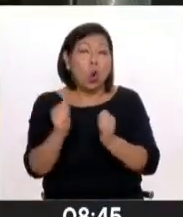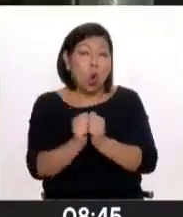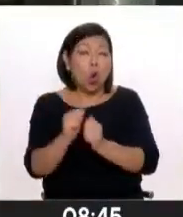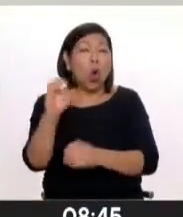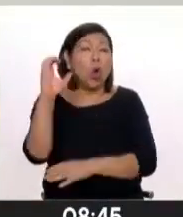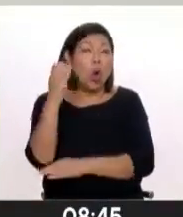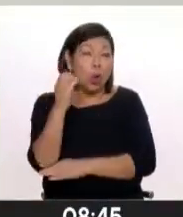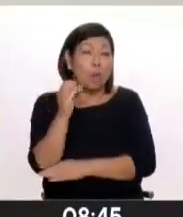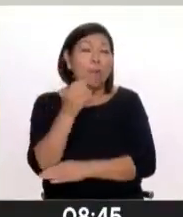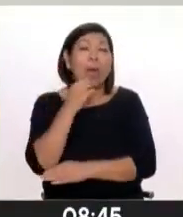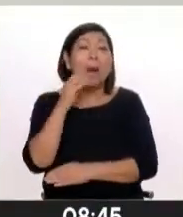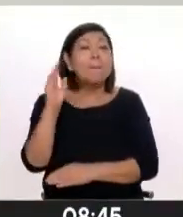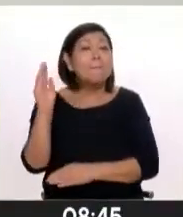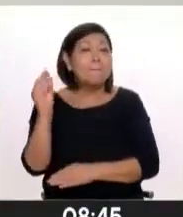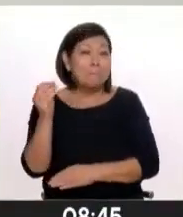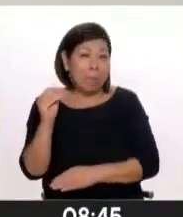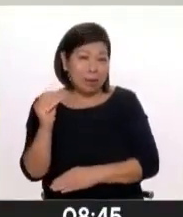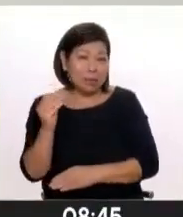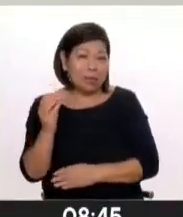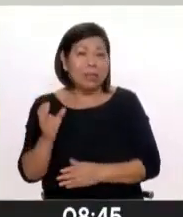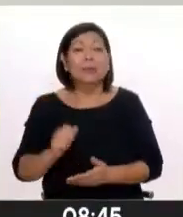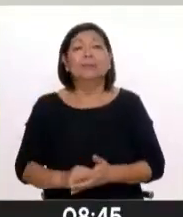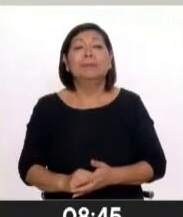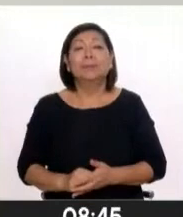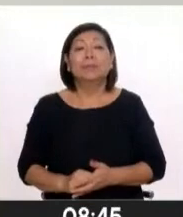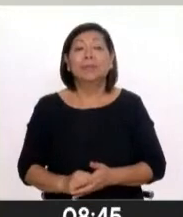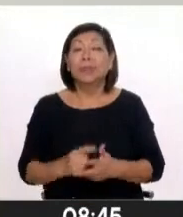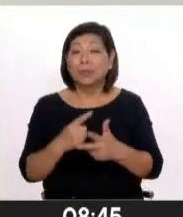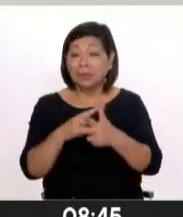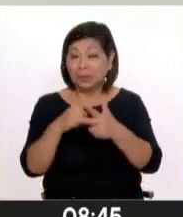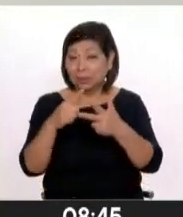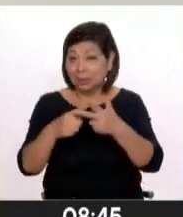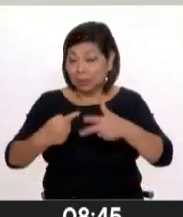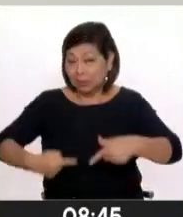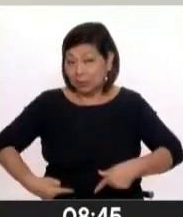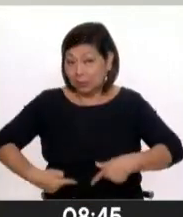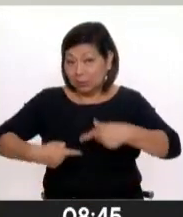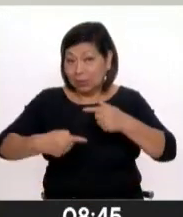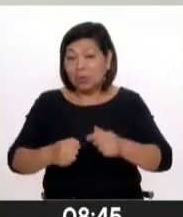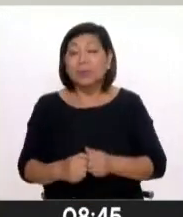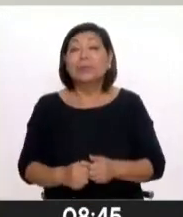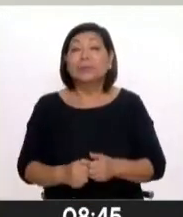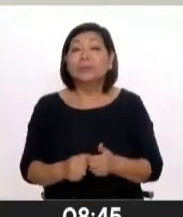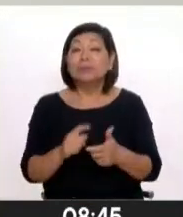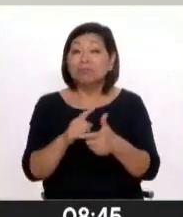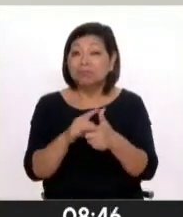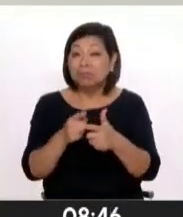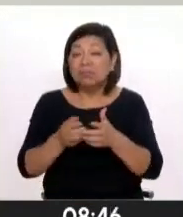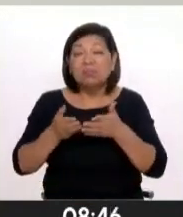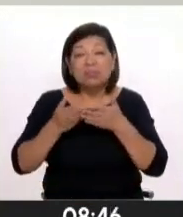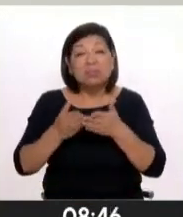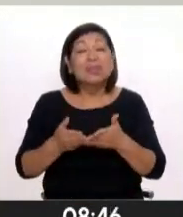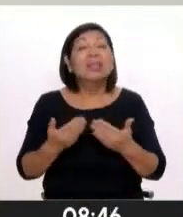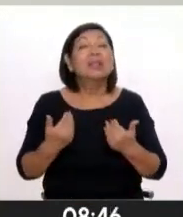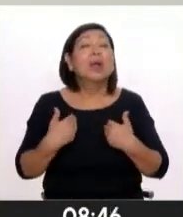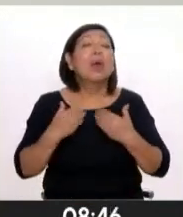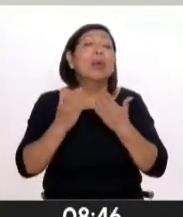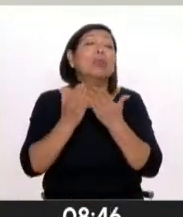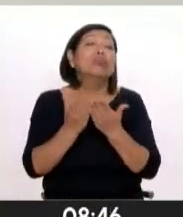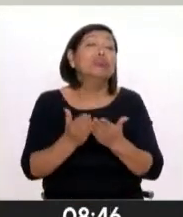y Brasil. Para poder acceder a tres fronteras, por ejemplo en el Alto Putumayo, vía fluvial, se tiene que